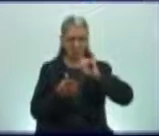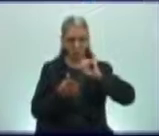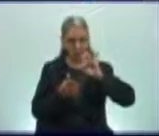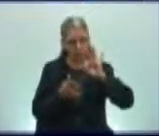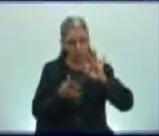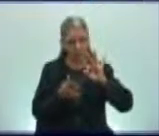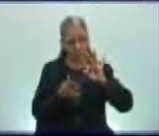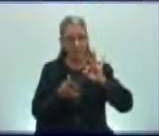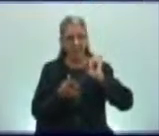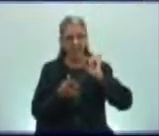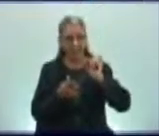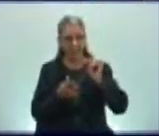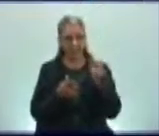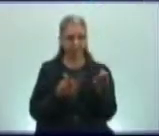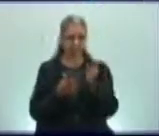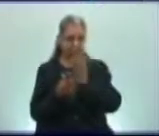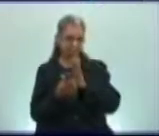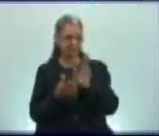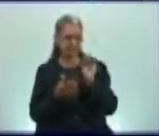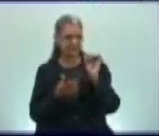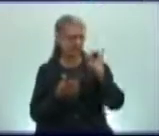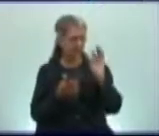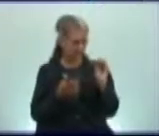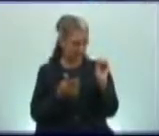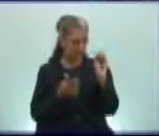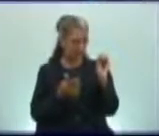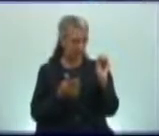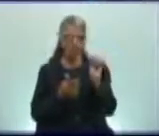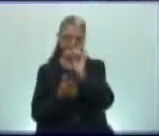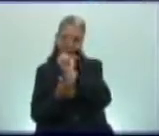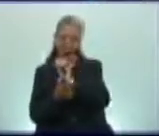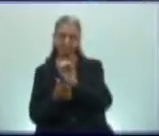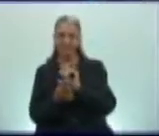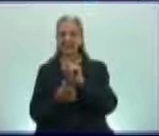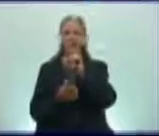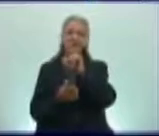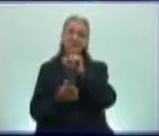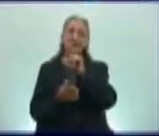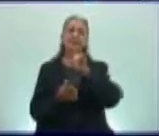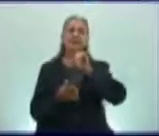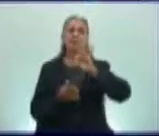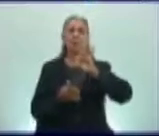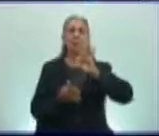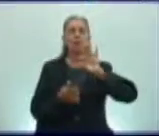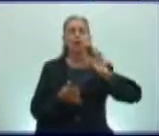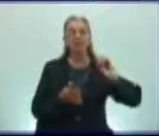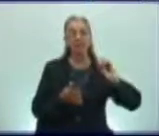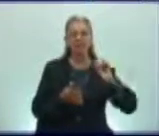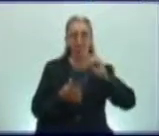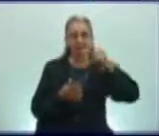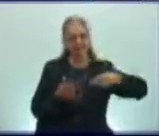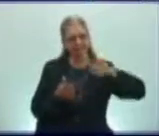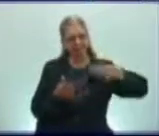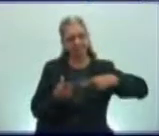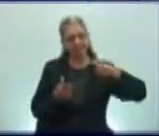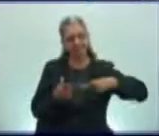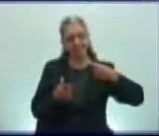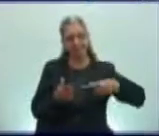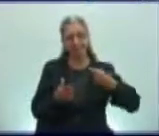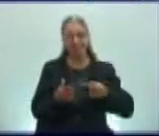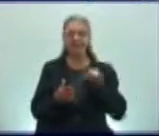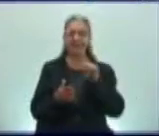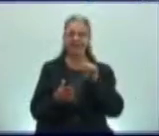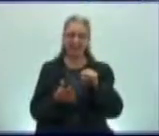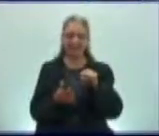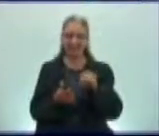analizando. Ya sabemos que son 180 vueltas las que darán las ruedas pequeñas